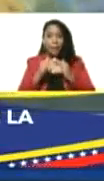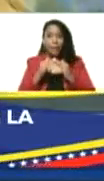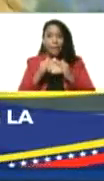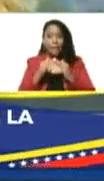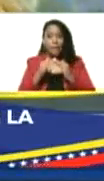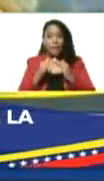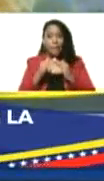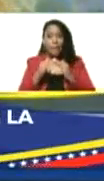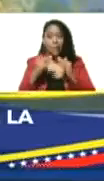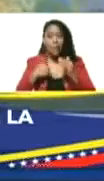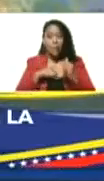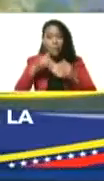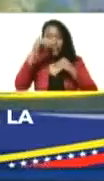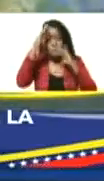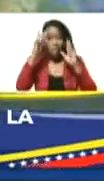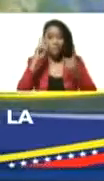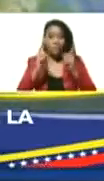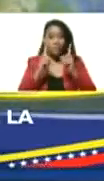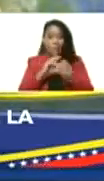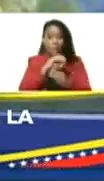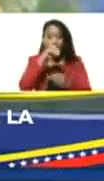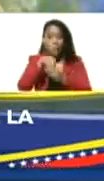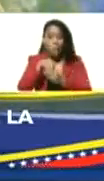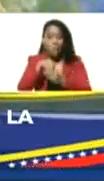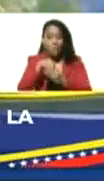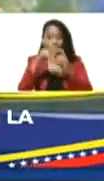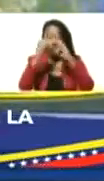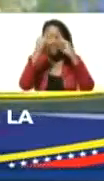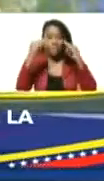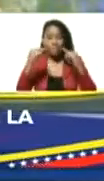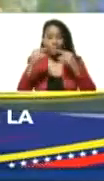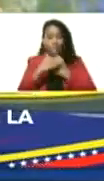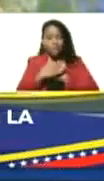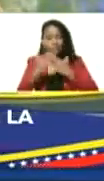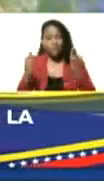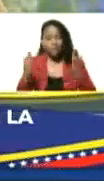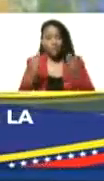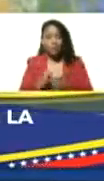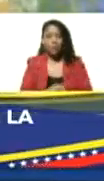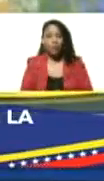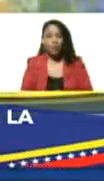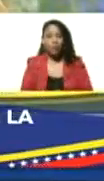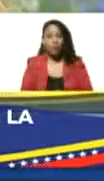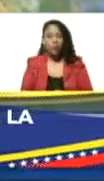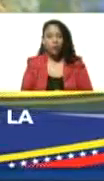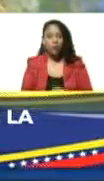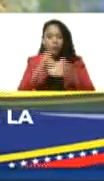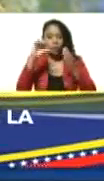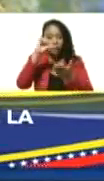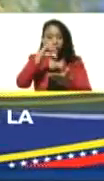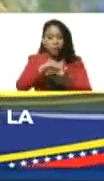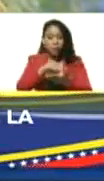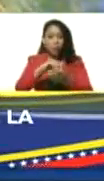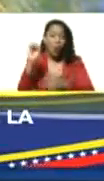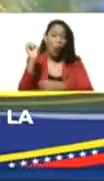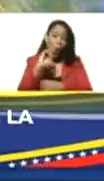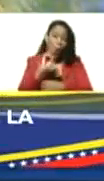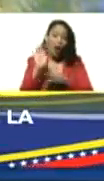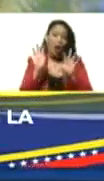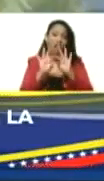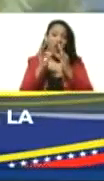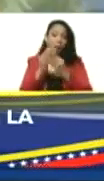y los estamos atendiendo en algunos refugios solidarios, centralizados, o